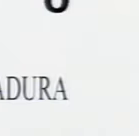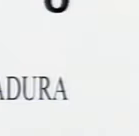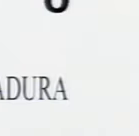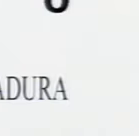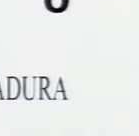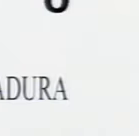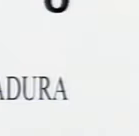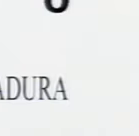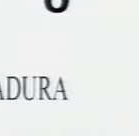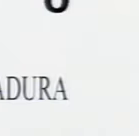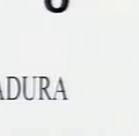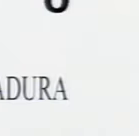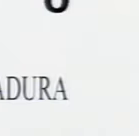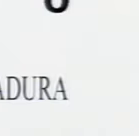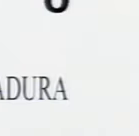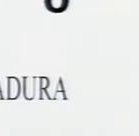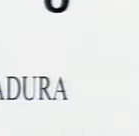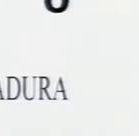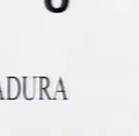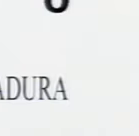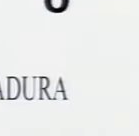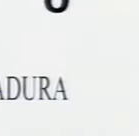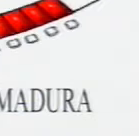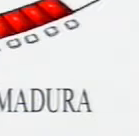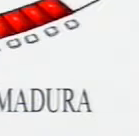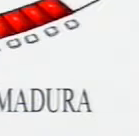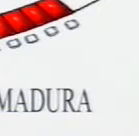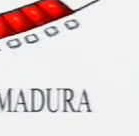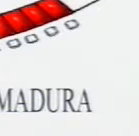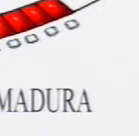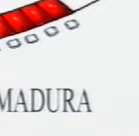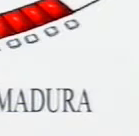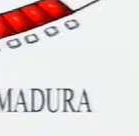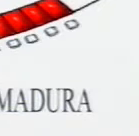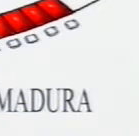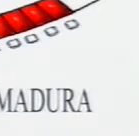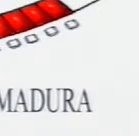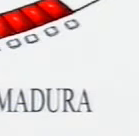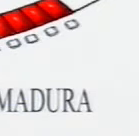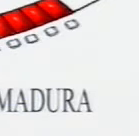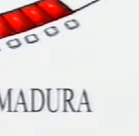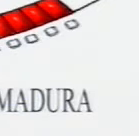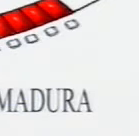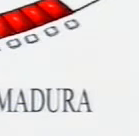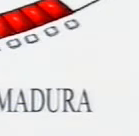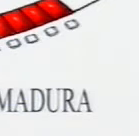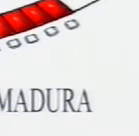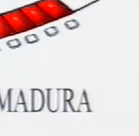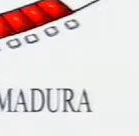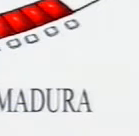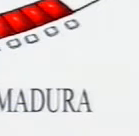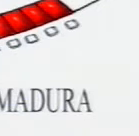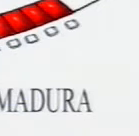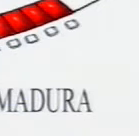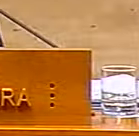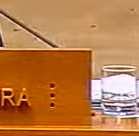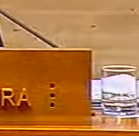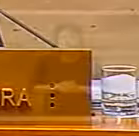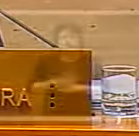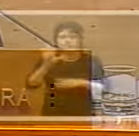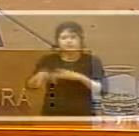abstenciones ninguna. Por tanto, queda aprobada la enmienda número 508 con el texto transaccionado. Con